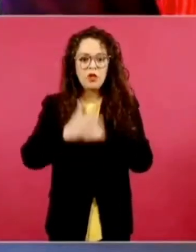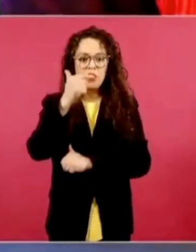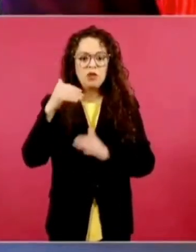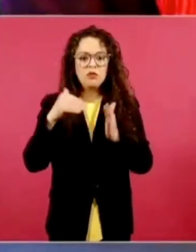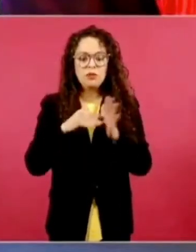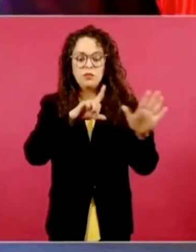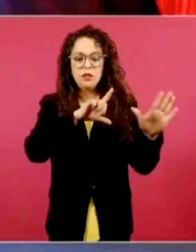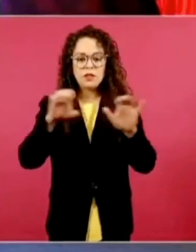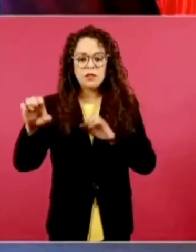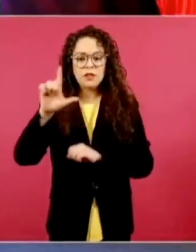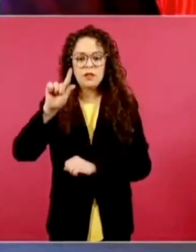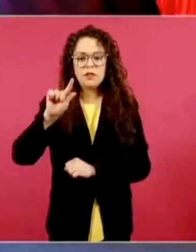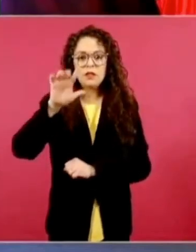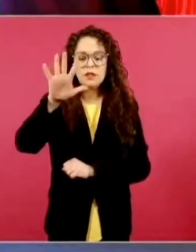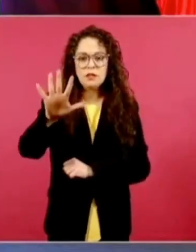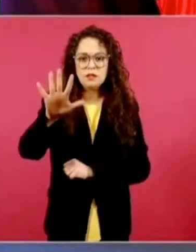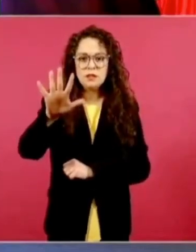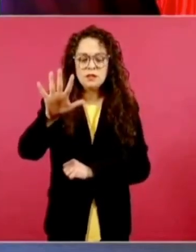12,775.